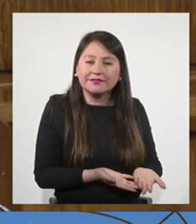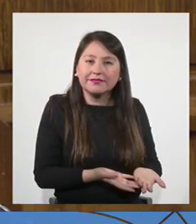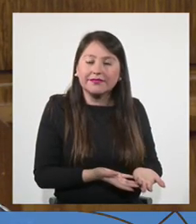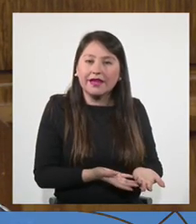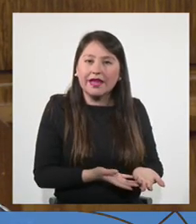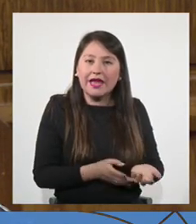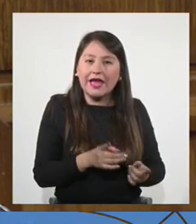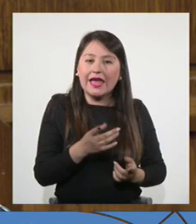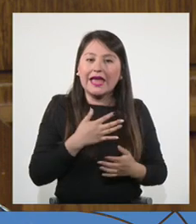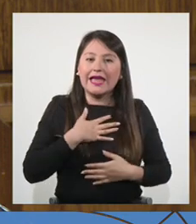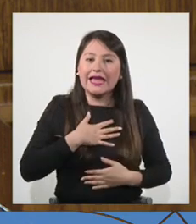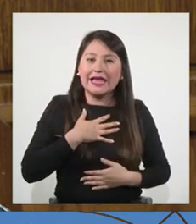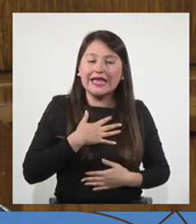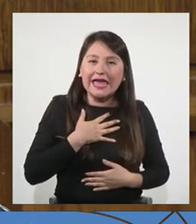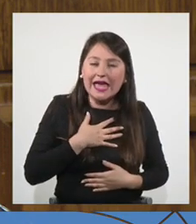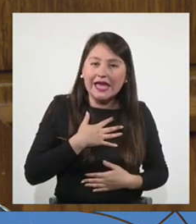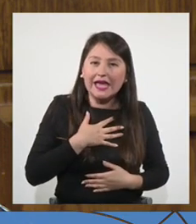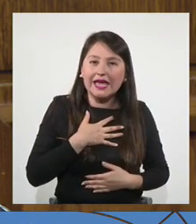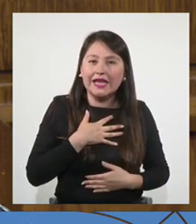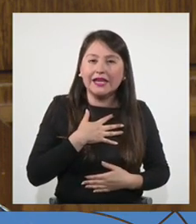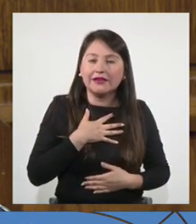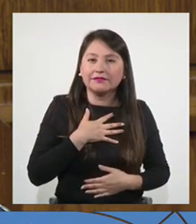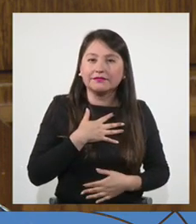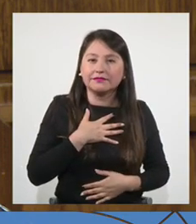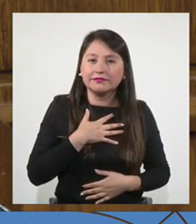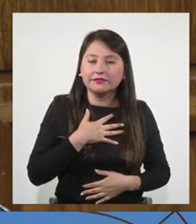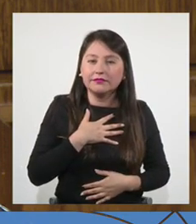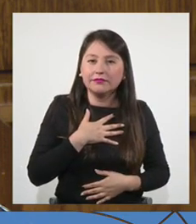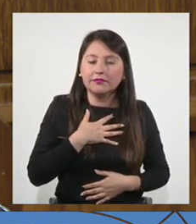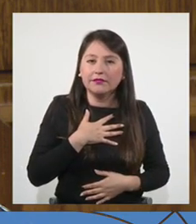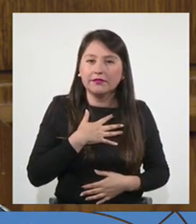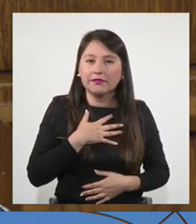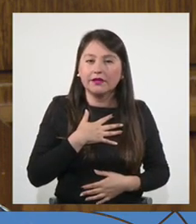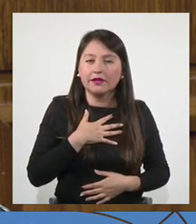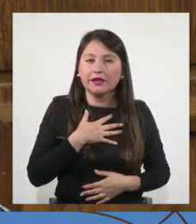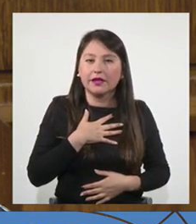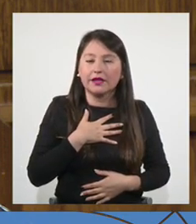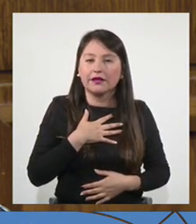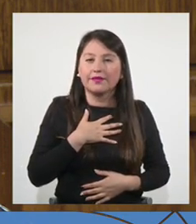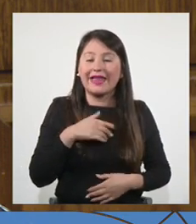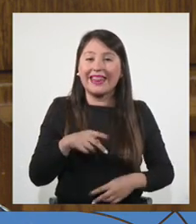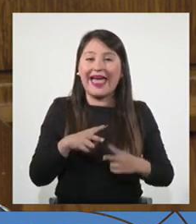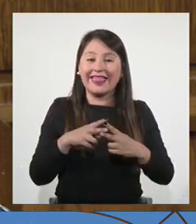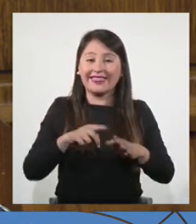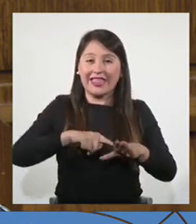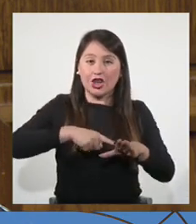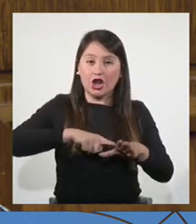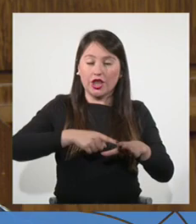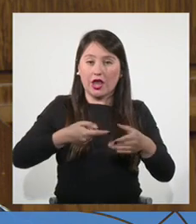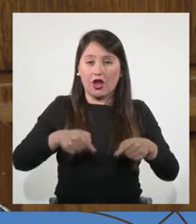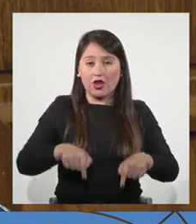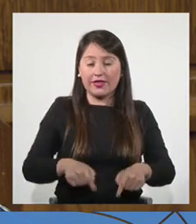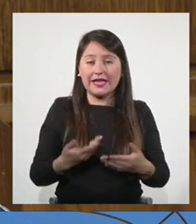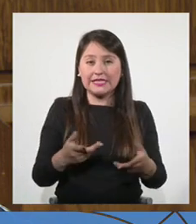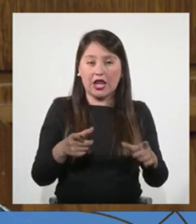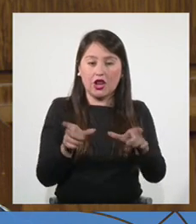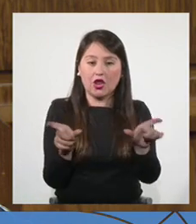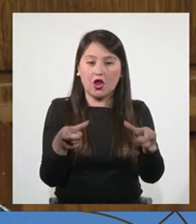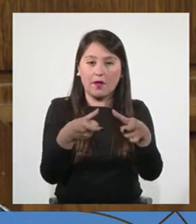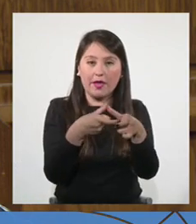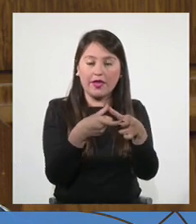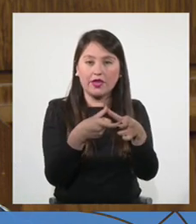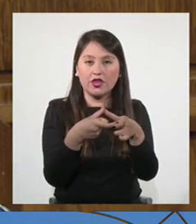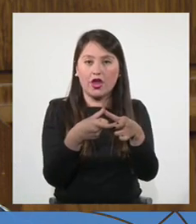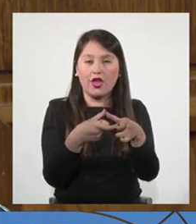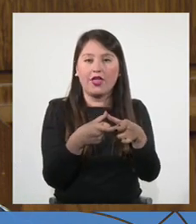reducir ese espectro solo a la banda del 700. La tecnología hoy, y lo hemos visto en la Comisión de Transporte y